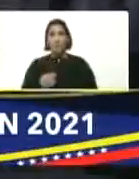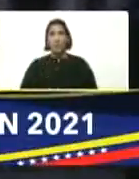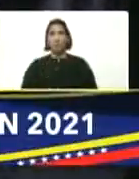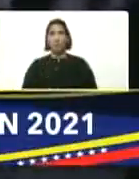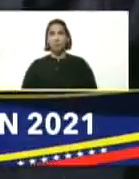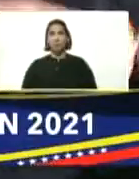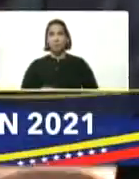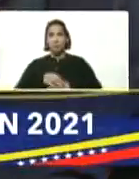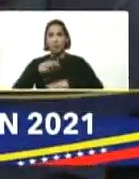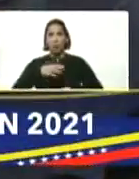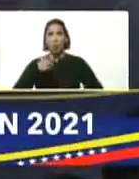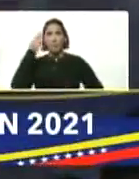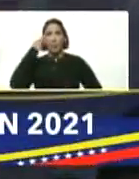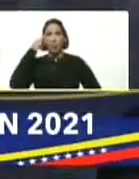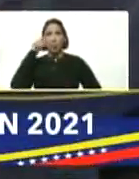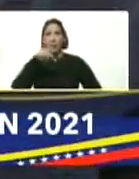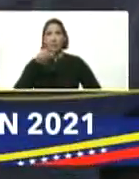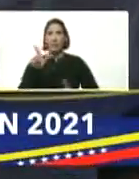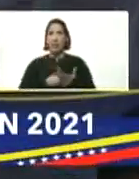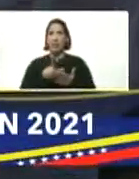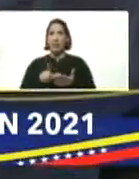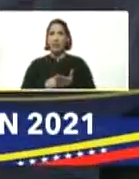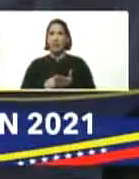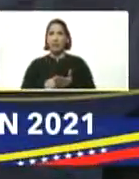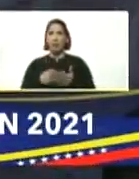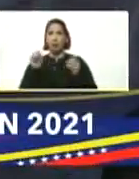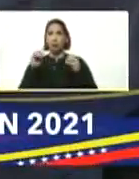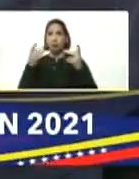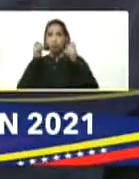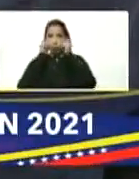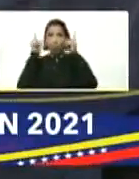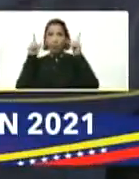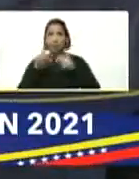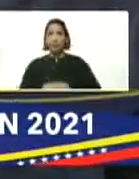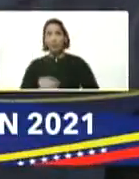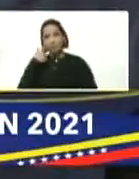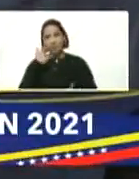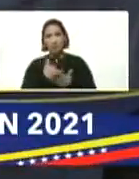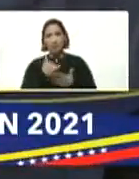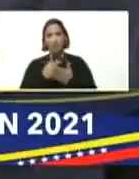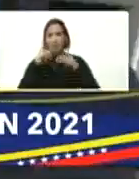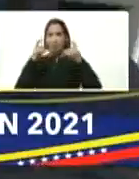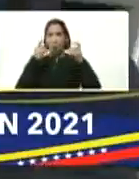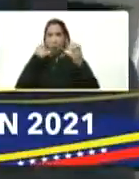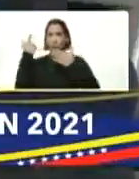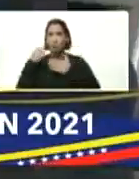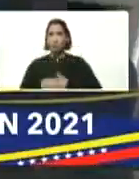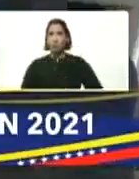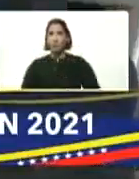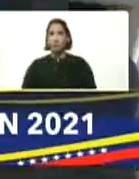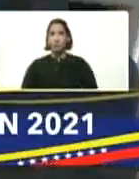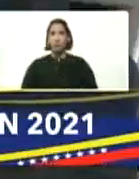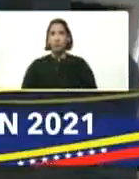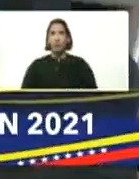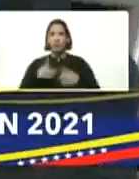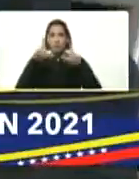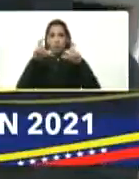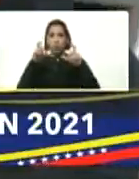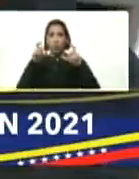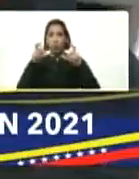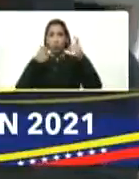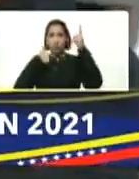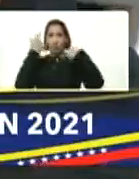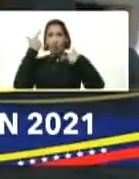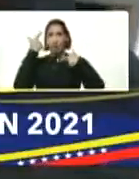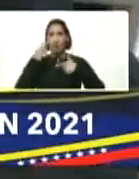esta memoria y nosotros... Este libro es infinito en sorpresa. Sí. Mira esta foto, qué buena, chicos. La foto de Chávez